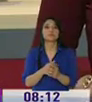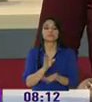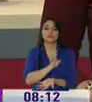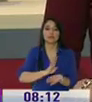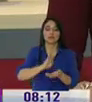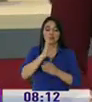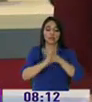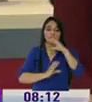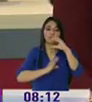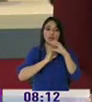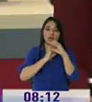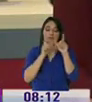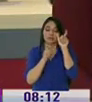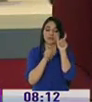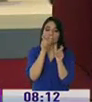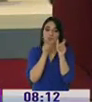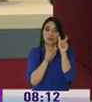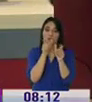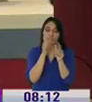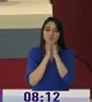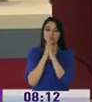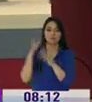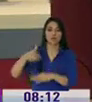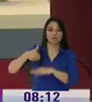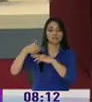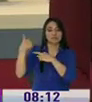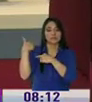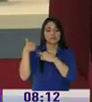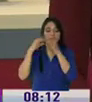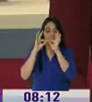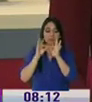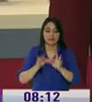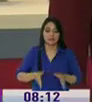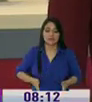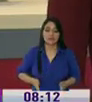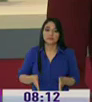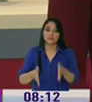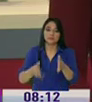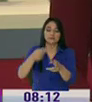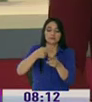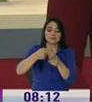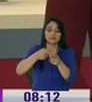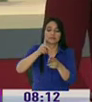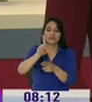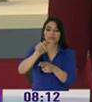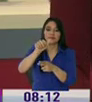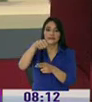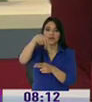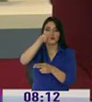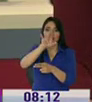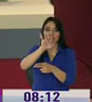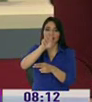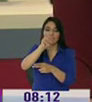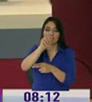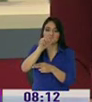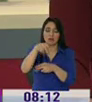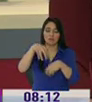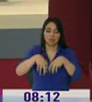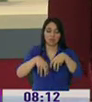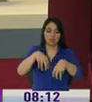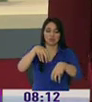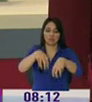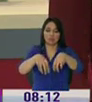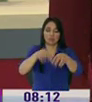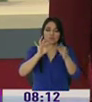están solicitando a las autoridades competentes el arreglo de la calle Fernando Daquilema, que se encuentra lleno de baches y no ha